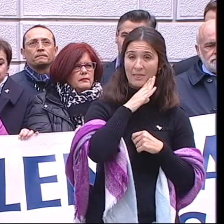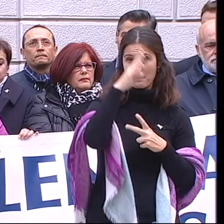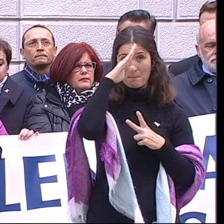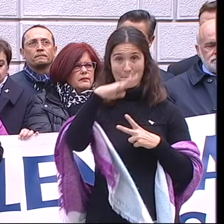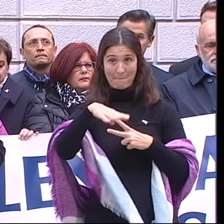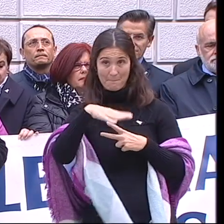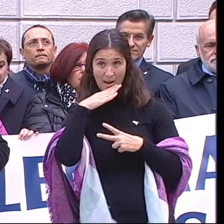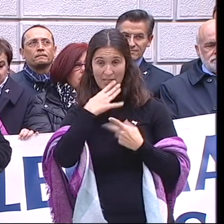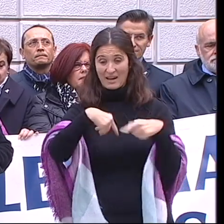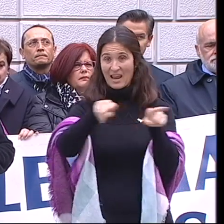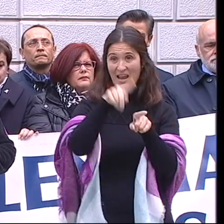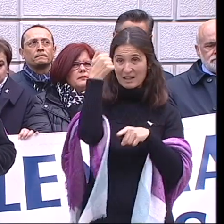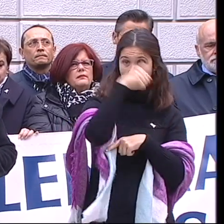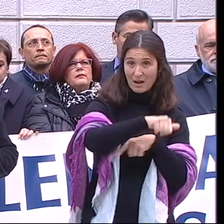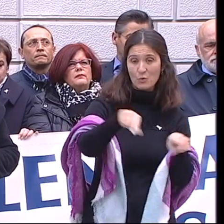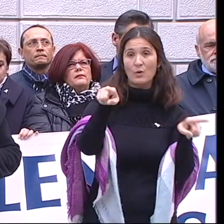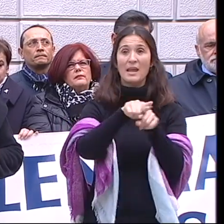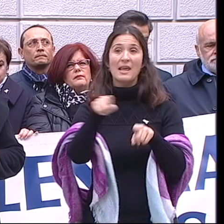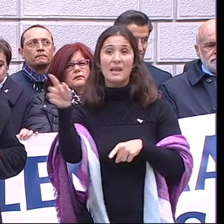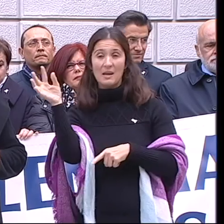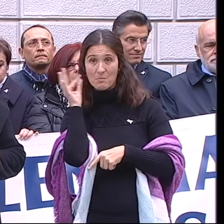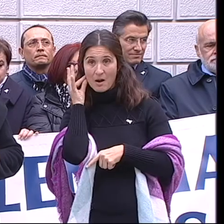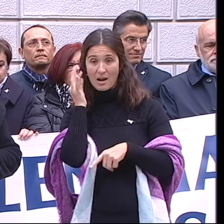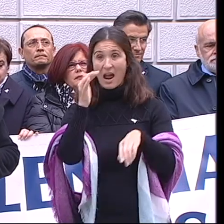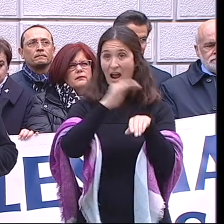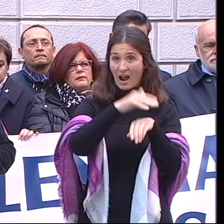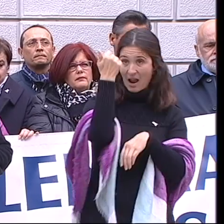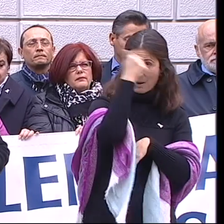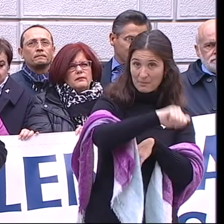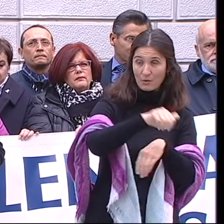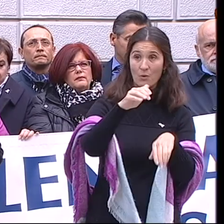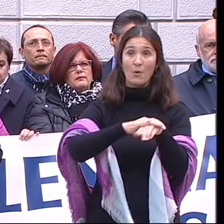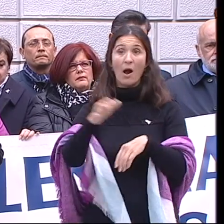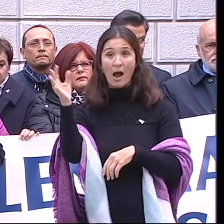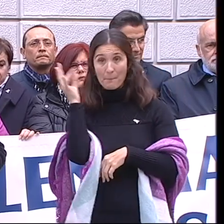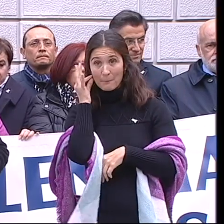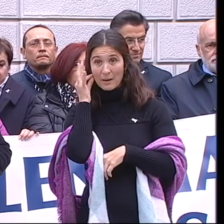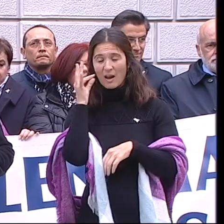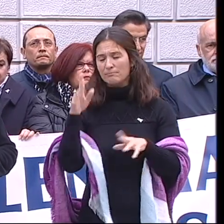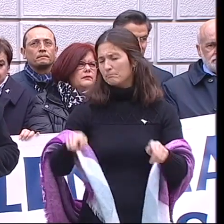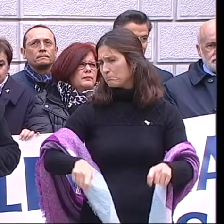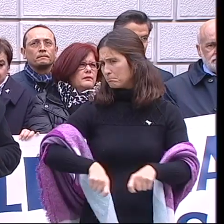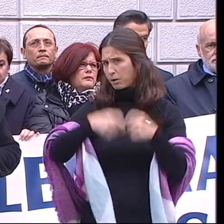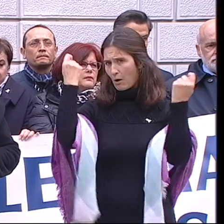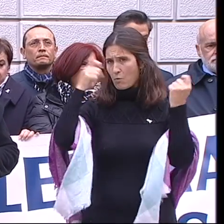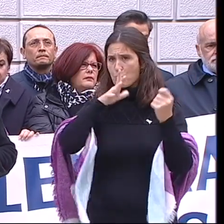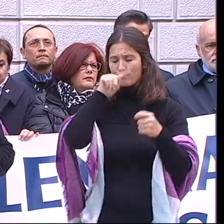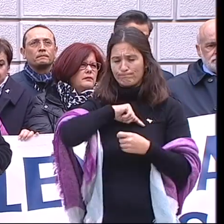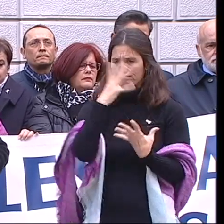padres, hermanos, hermanas, amigos y amigas rotas por el